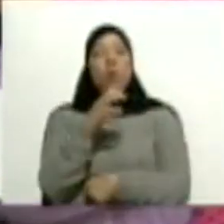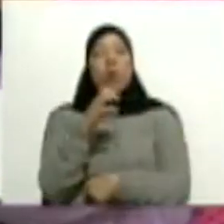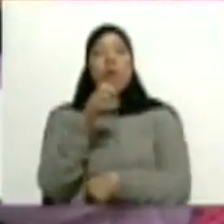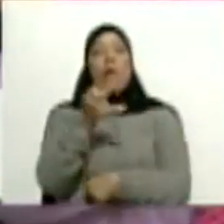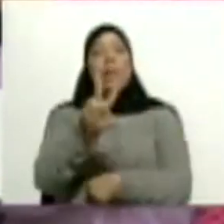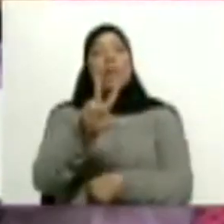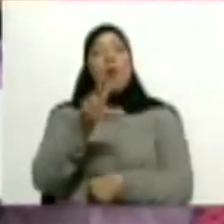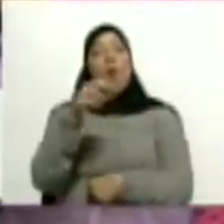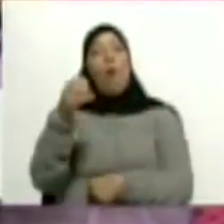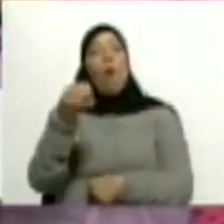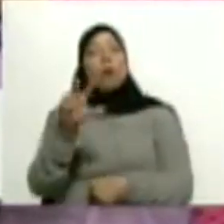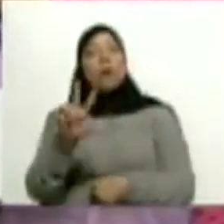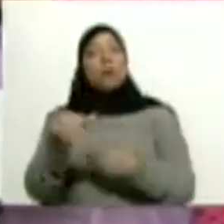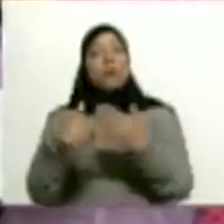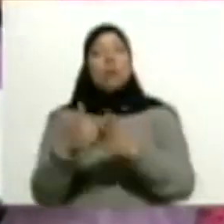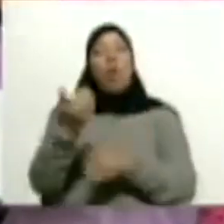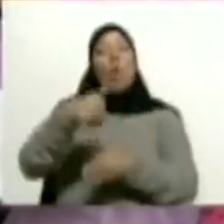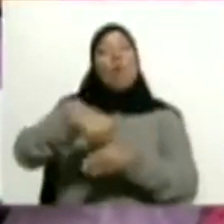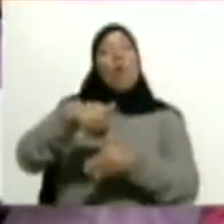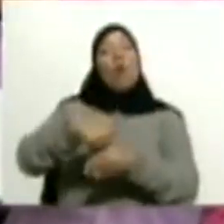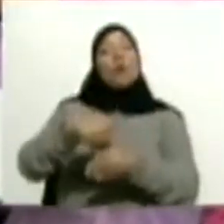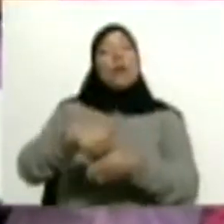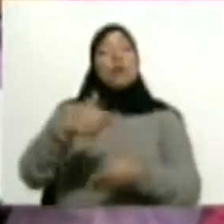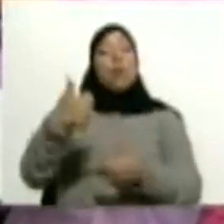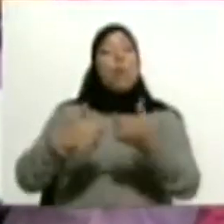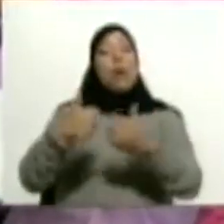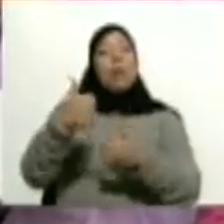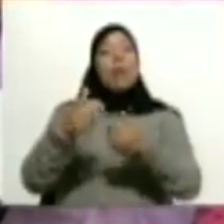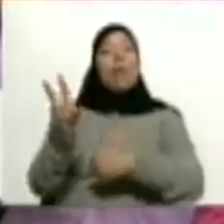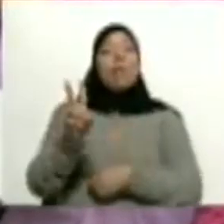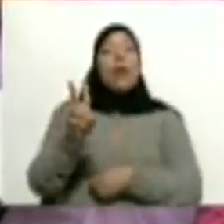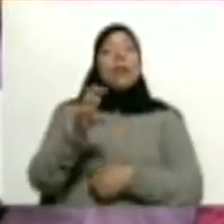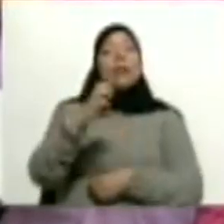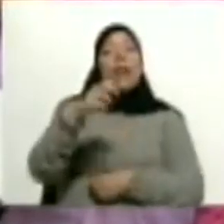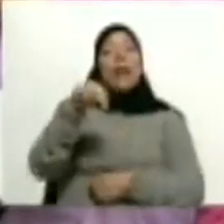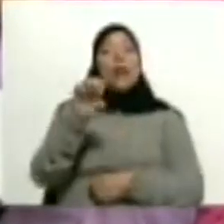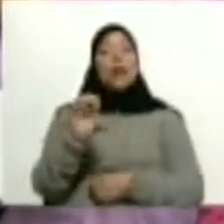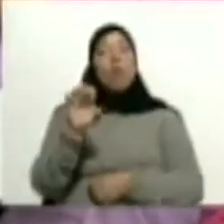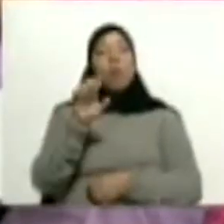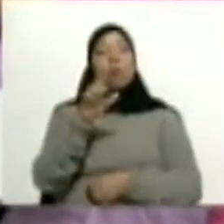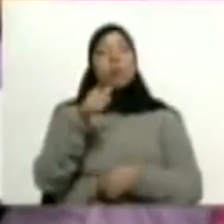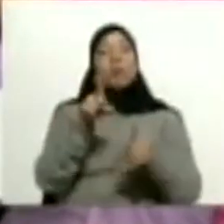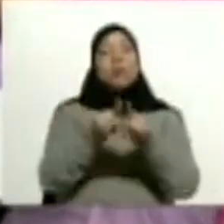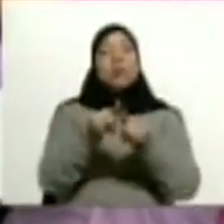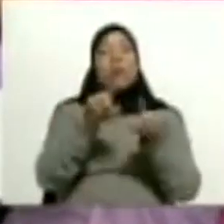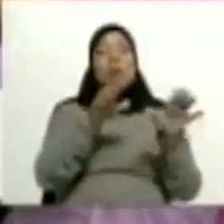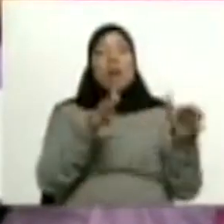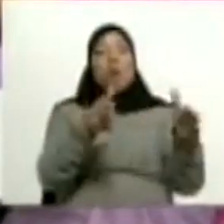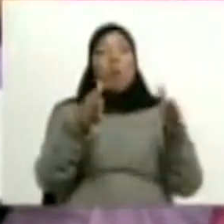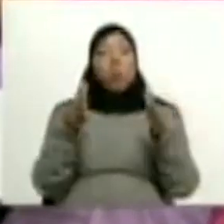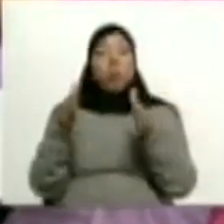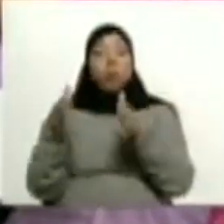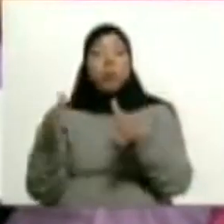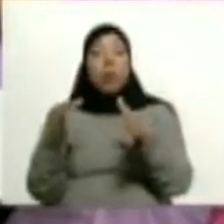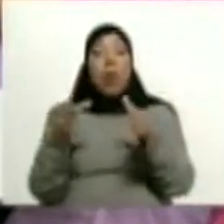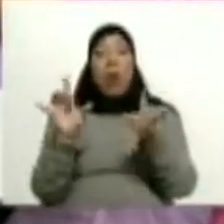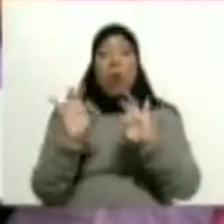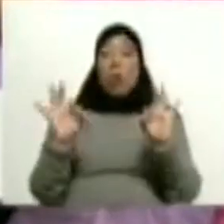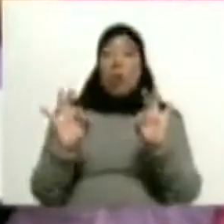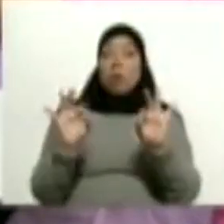terceras partes de los votos del Parlamento Nacional, podríamos haber dado una muestra de sectarismo y